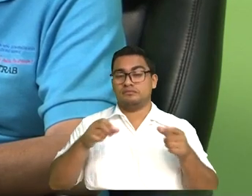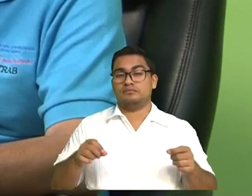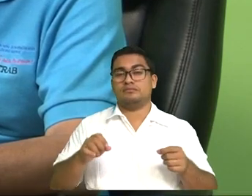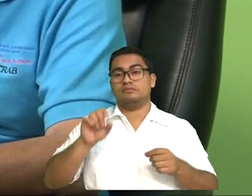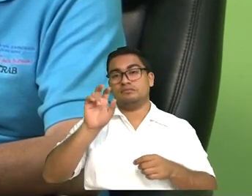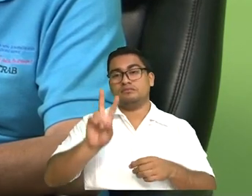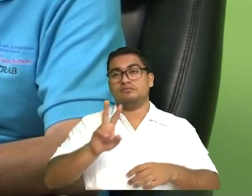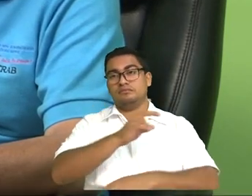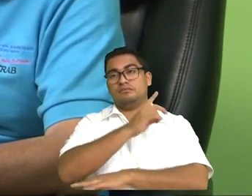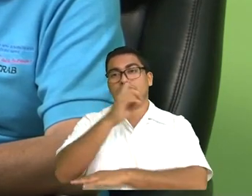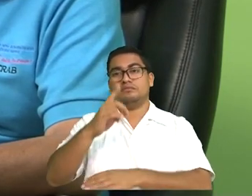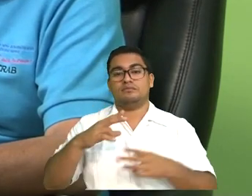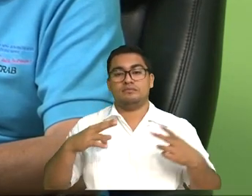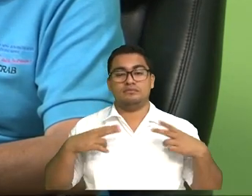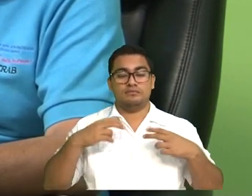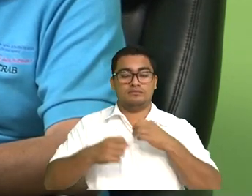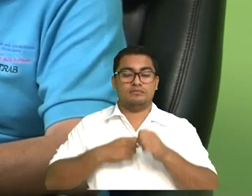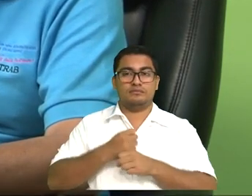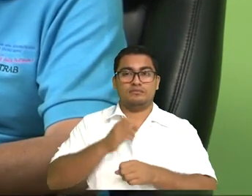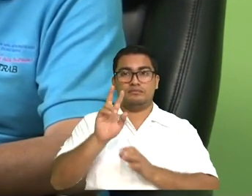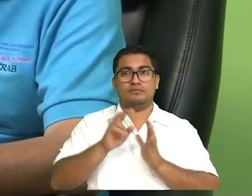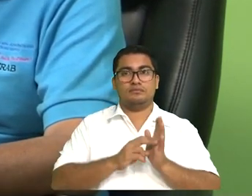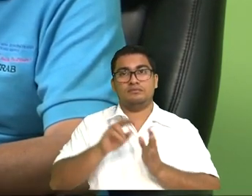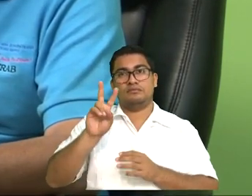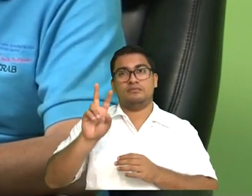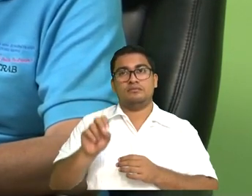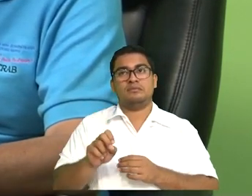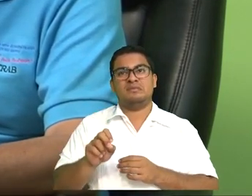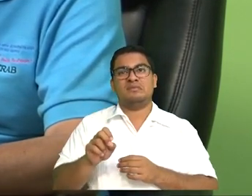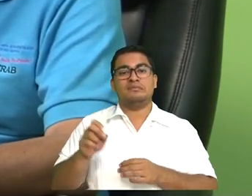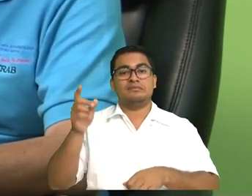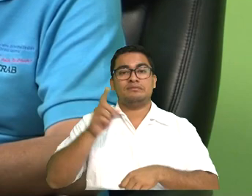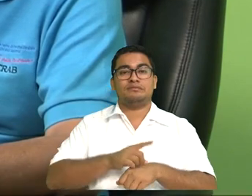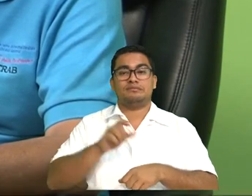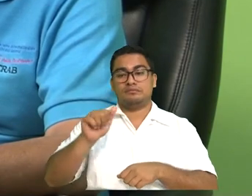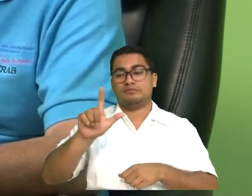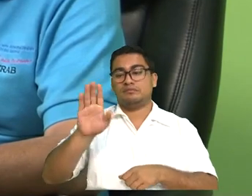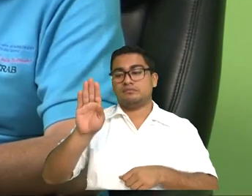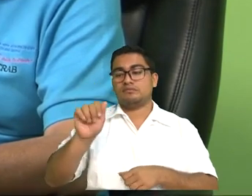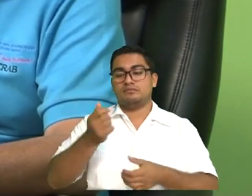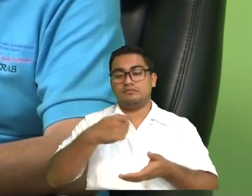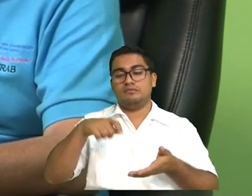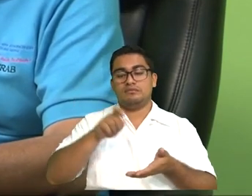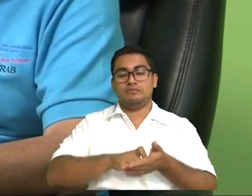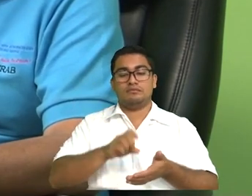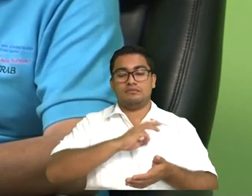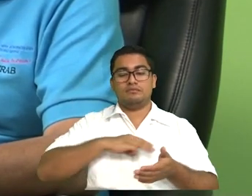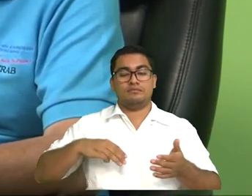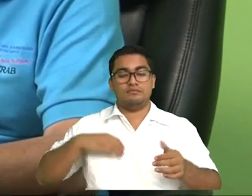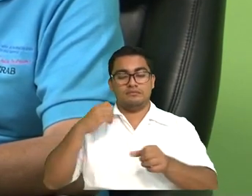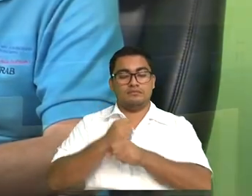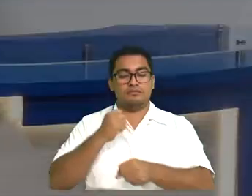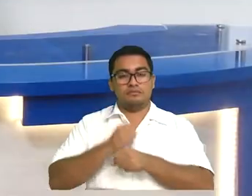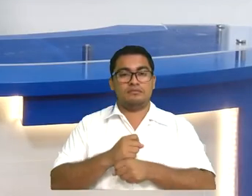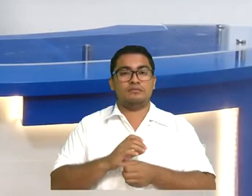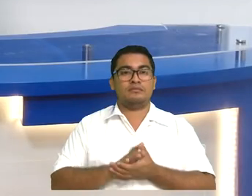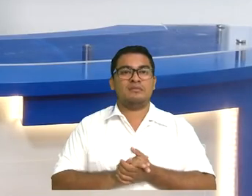los dos días del mes de abril del año 2020. Doctora Alba Luz Torres Briones, ministra del